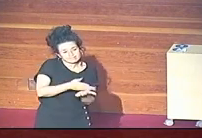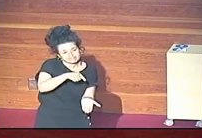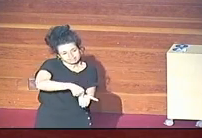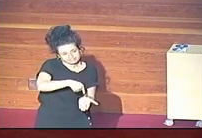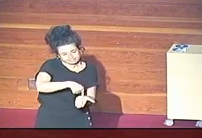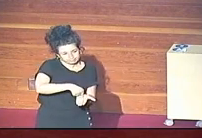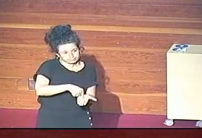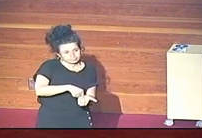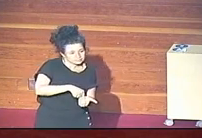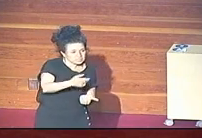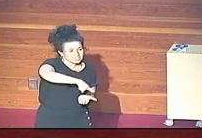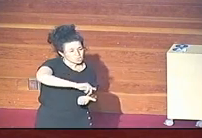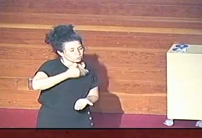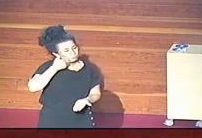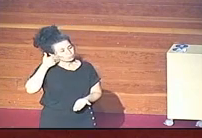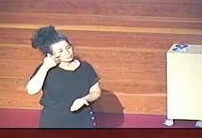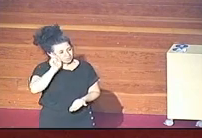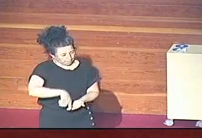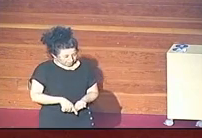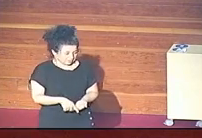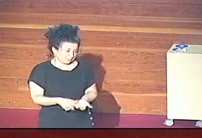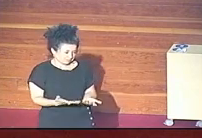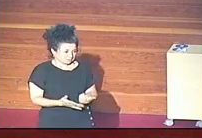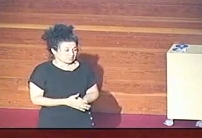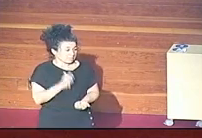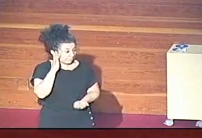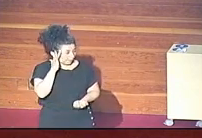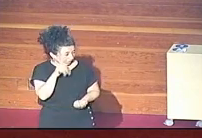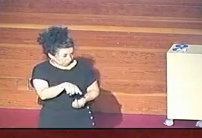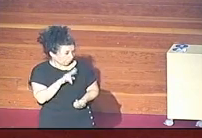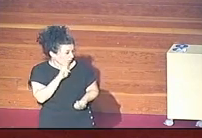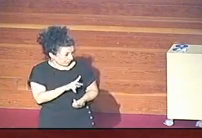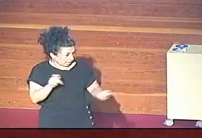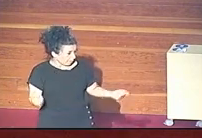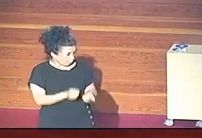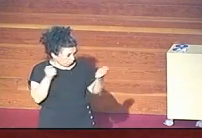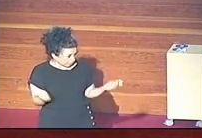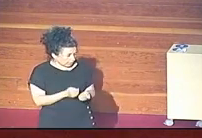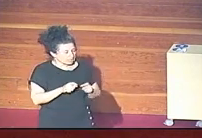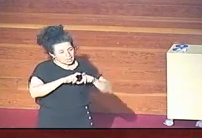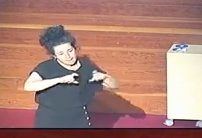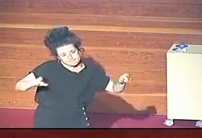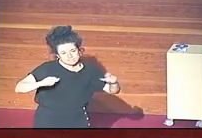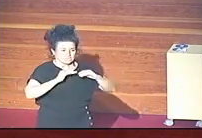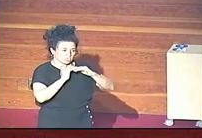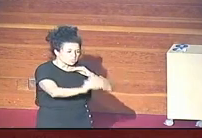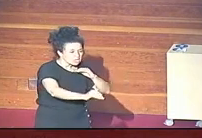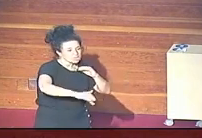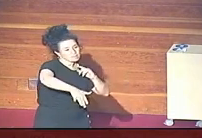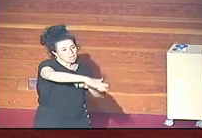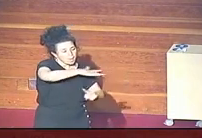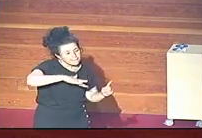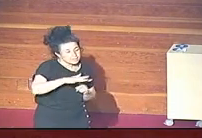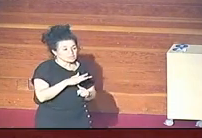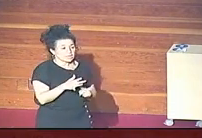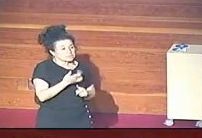y van a presumir de ello seguramente lo estarán viendo en mucha publicidad que son empresas sostenibles ambientalmente bueno pues cada